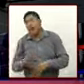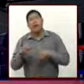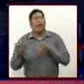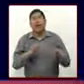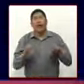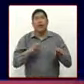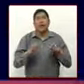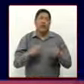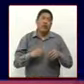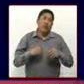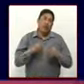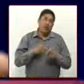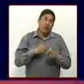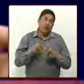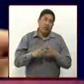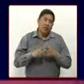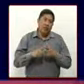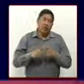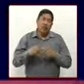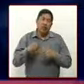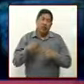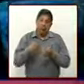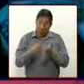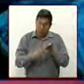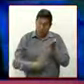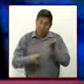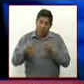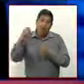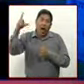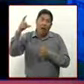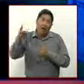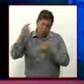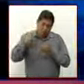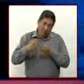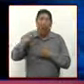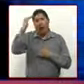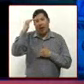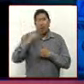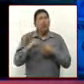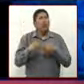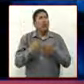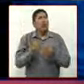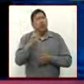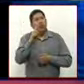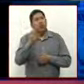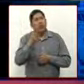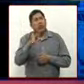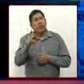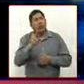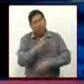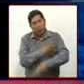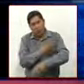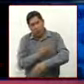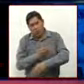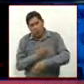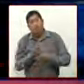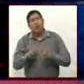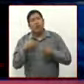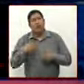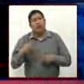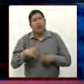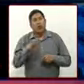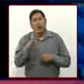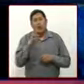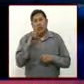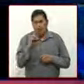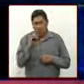bueno, tenemos una inflación importada. ¿Cómo mantenemos la inflación a 1.31 al mes de abril acumulada cuando Argentina tiene